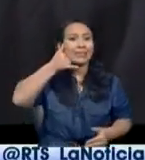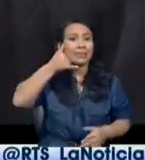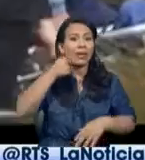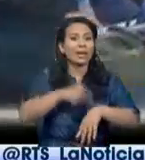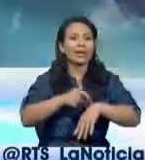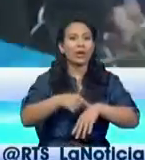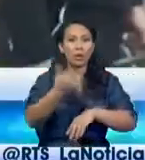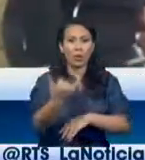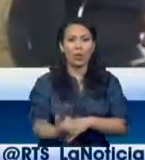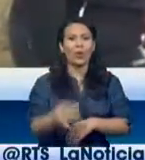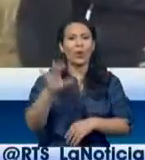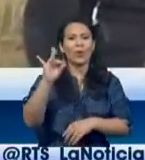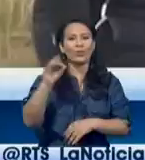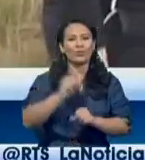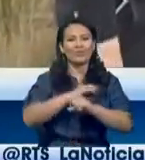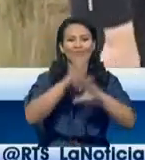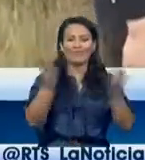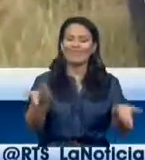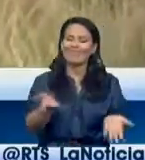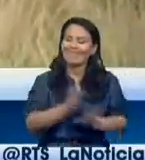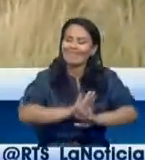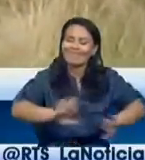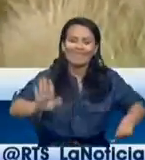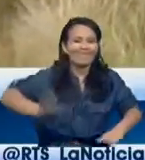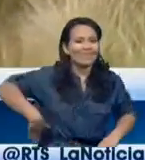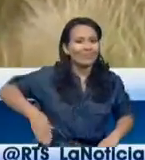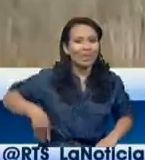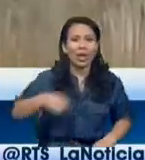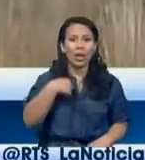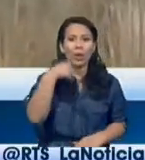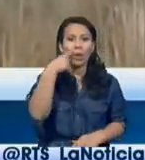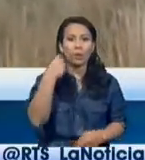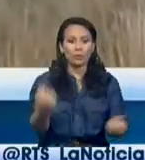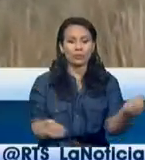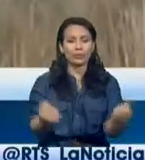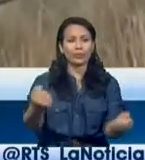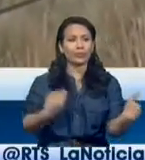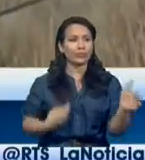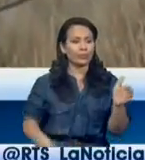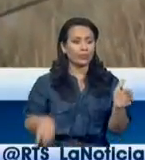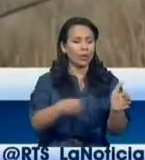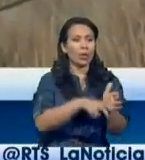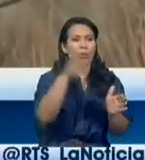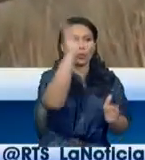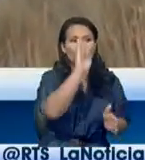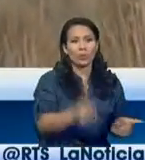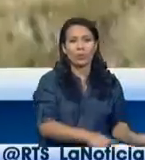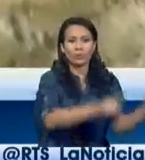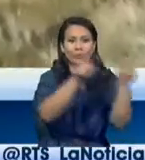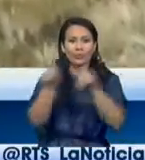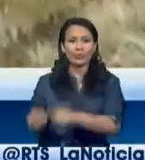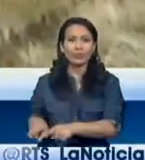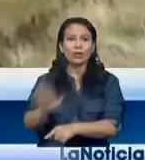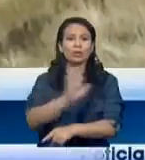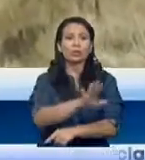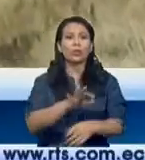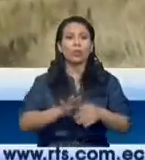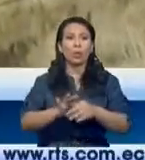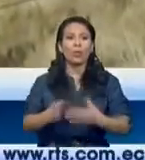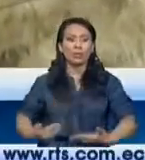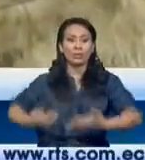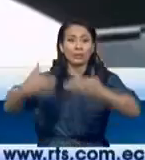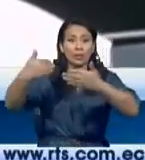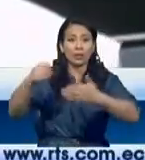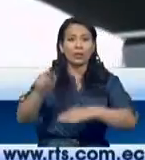mañana. Cuentan que el fallecido hombre fue con una carrera y jamás regresó a su hogar. Sus compañeros se encuentran